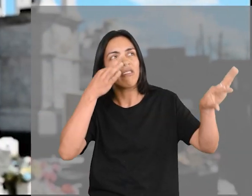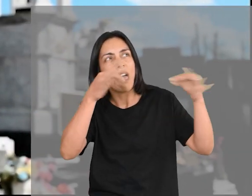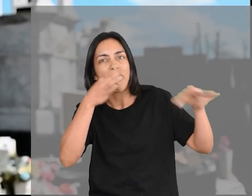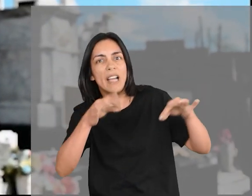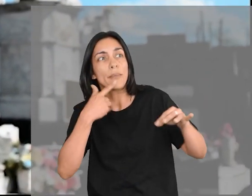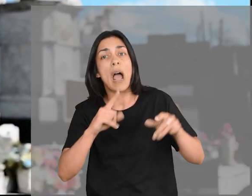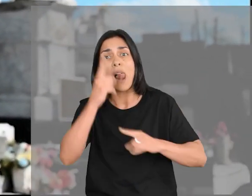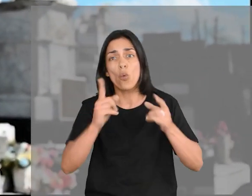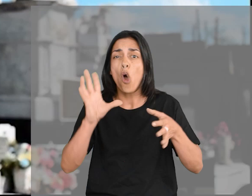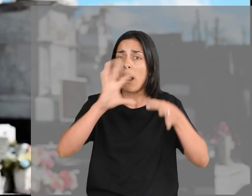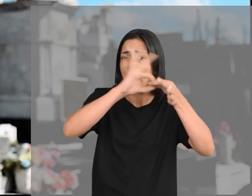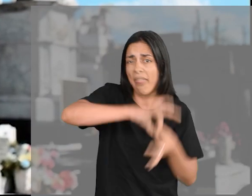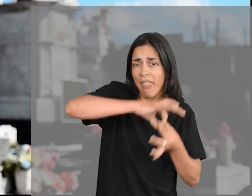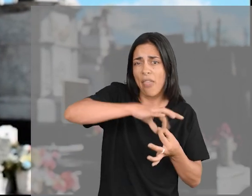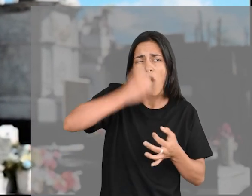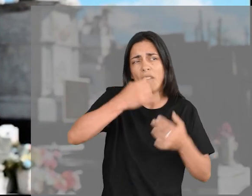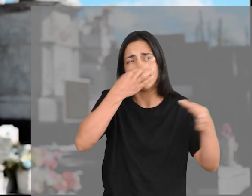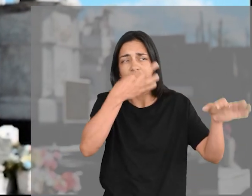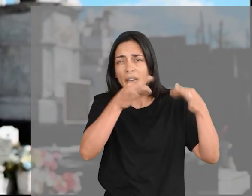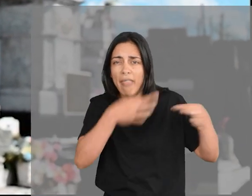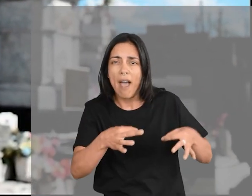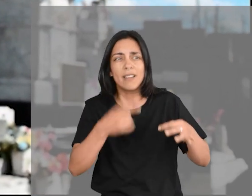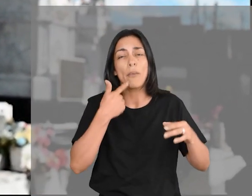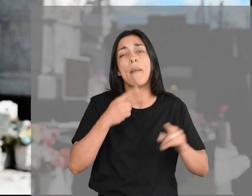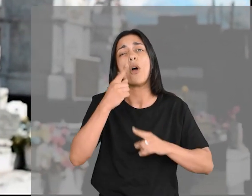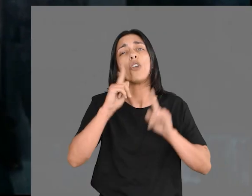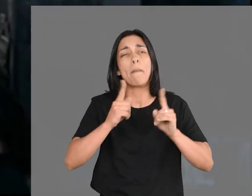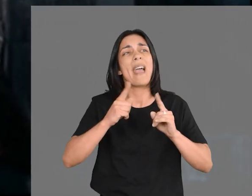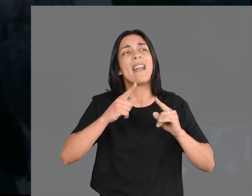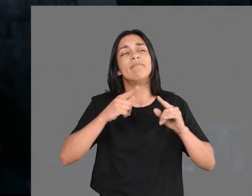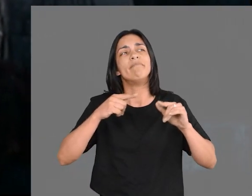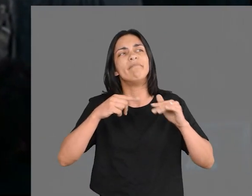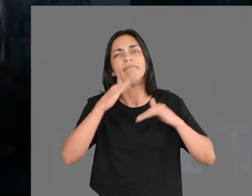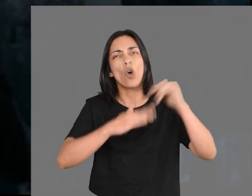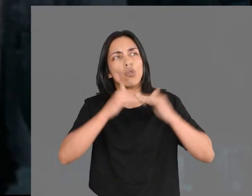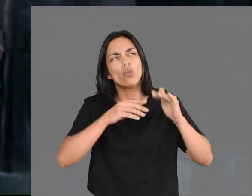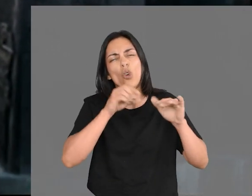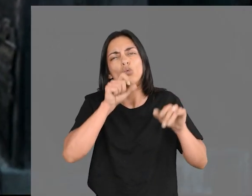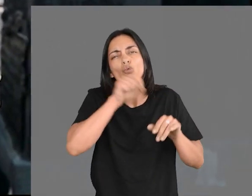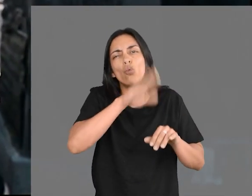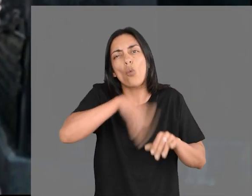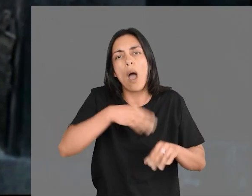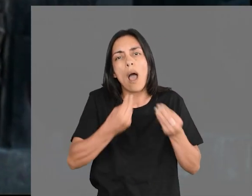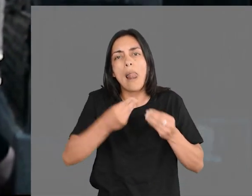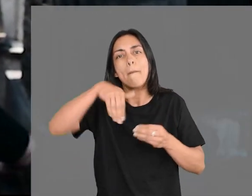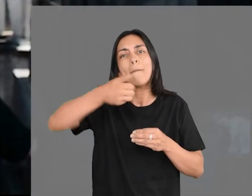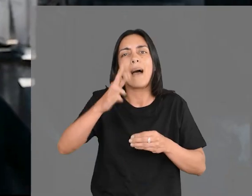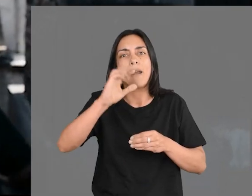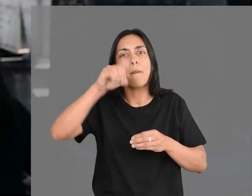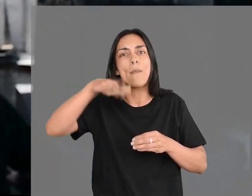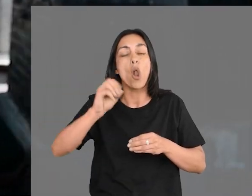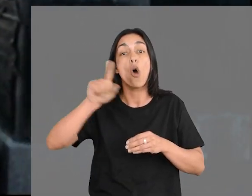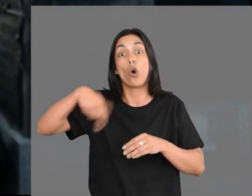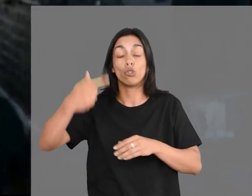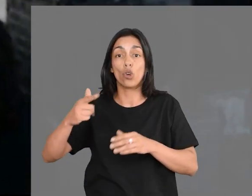muchos detalles. También de qué está hecho, por ejemplo, mármol puede ser. Este es un templo de Salomón, masón,